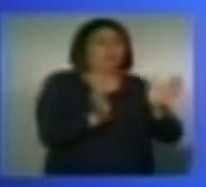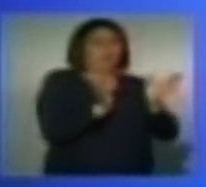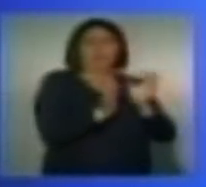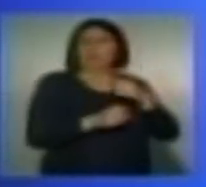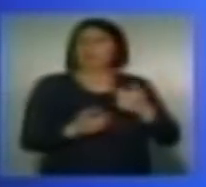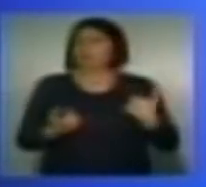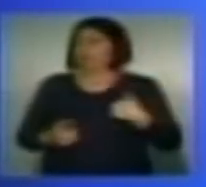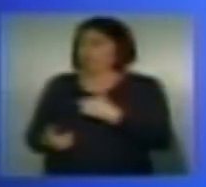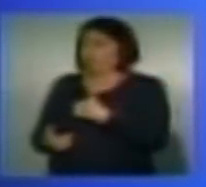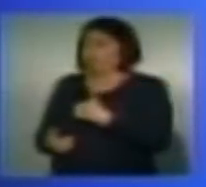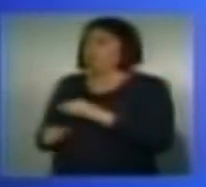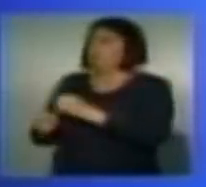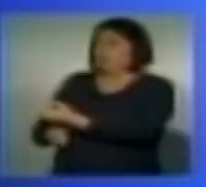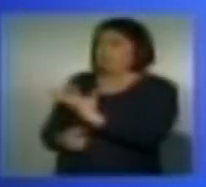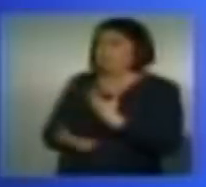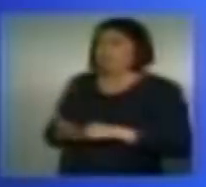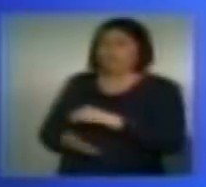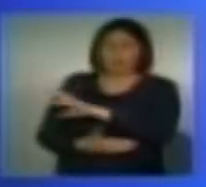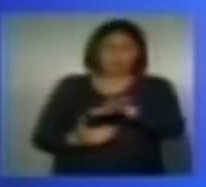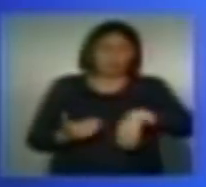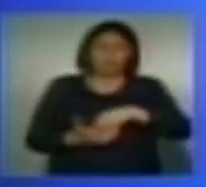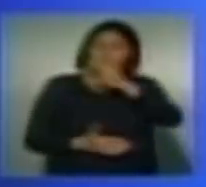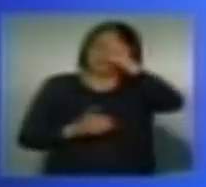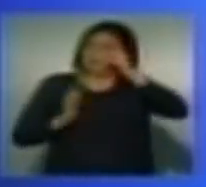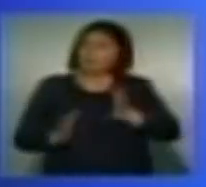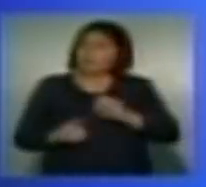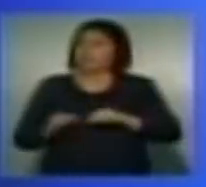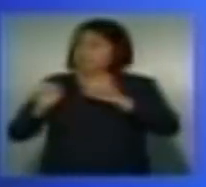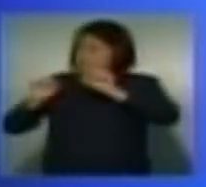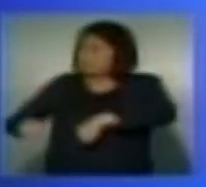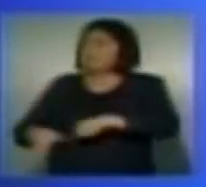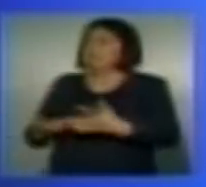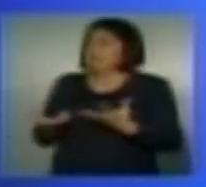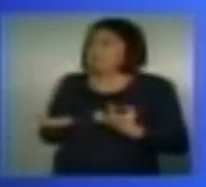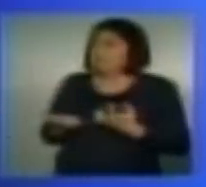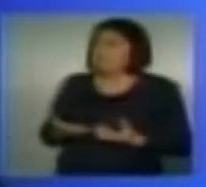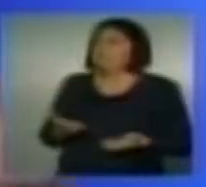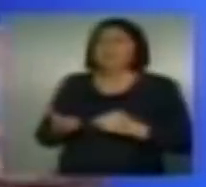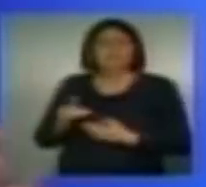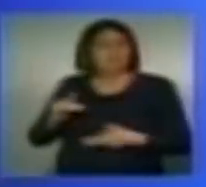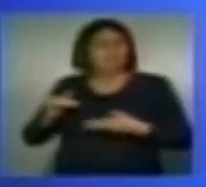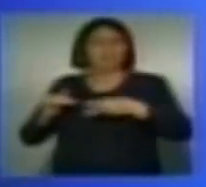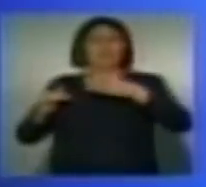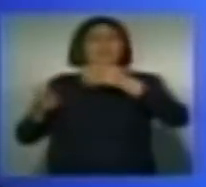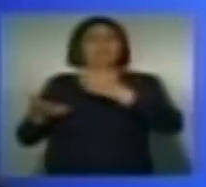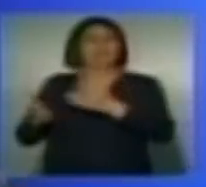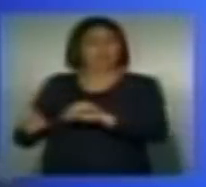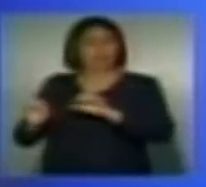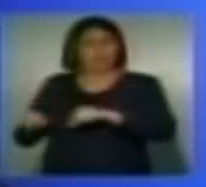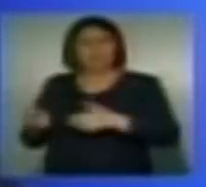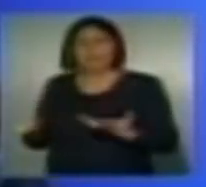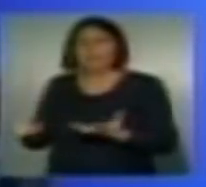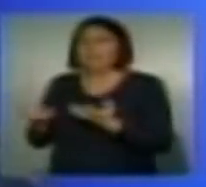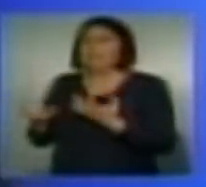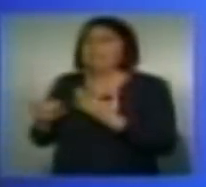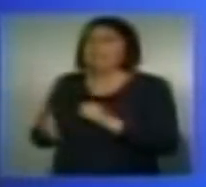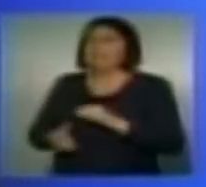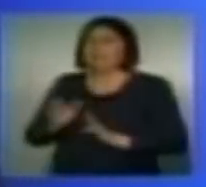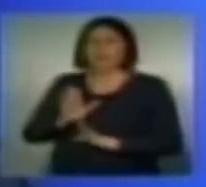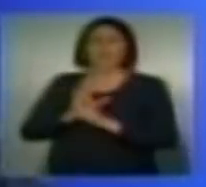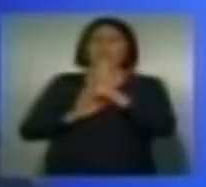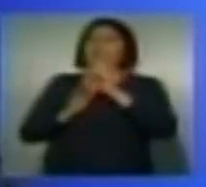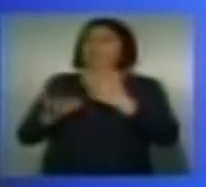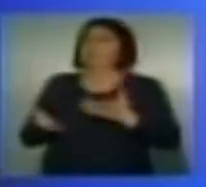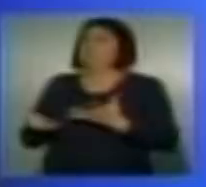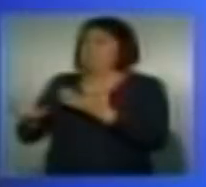que somos nosotros. Por todos los peruanos que quieren algo más de lo que tienen, que quieren el desarrollo